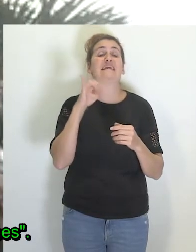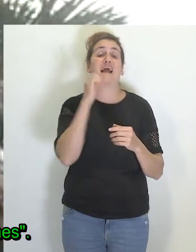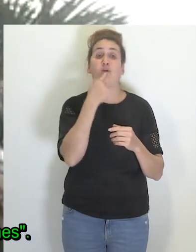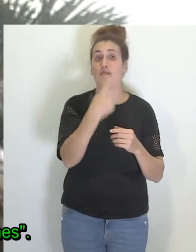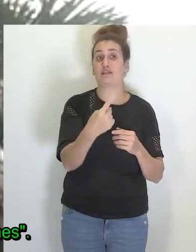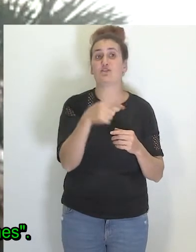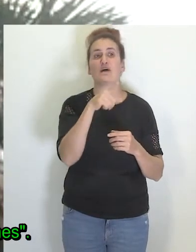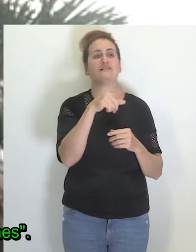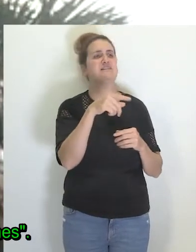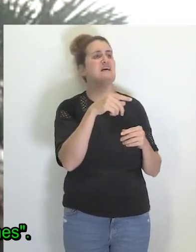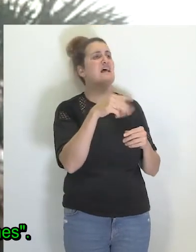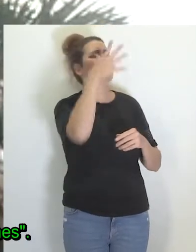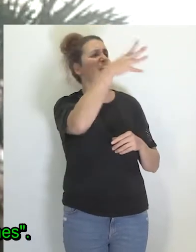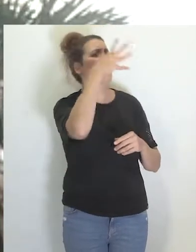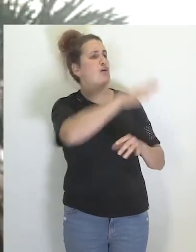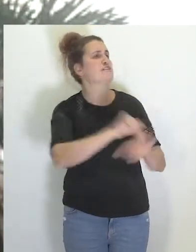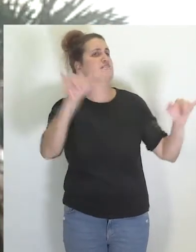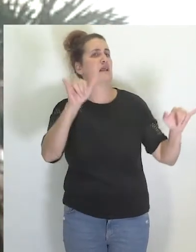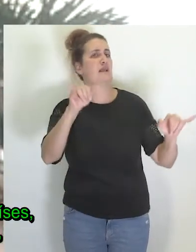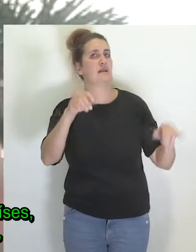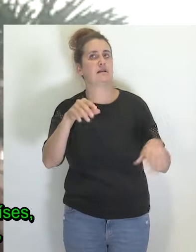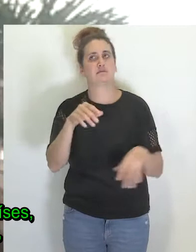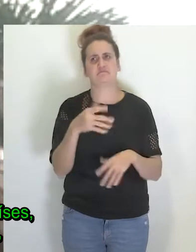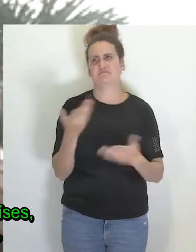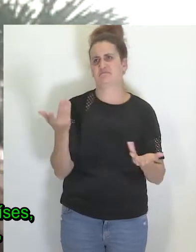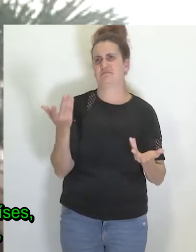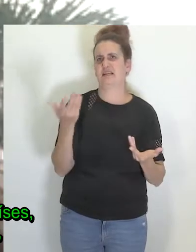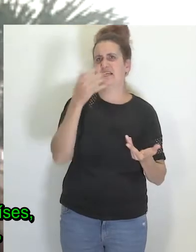Vaticano es dejen de imponer sanciones, y